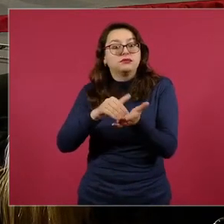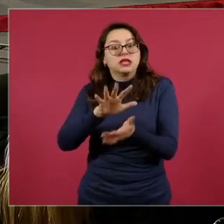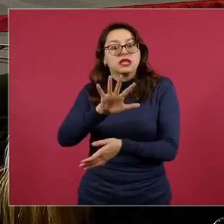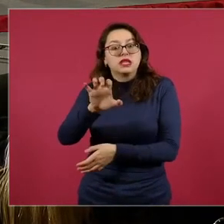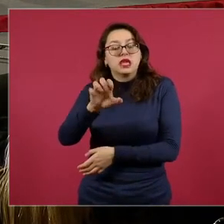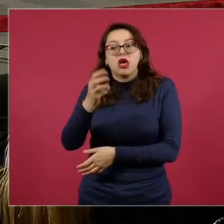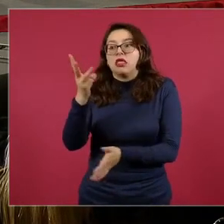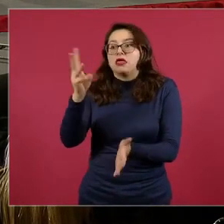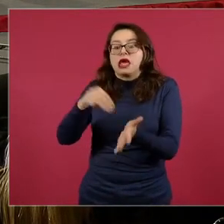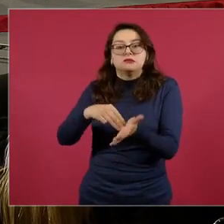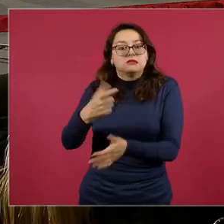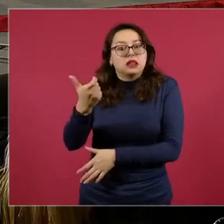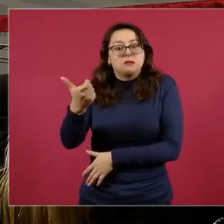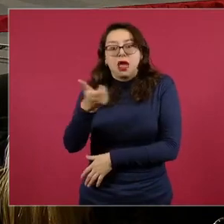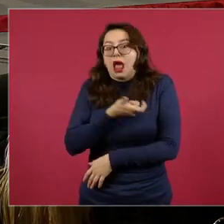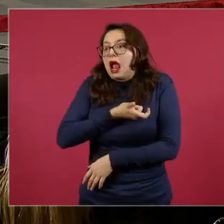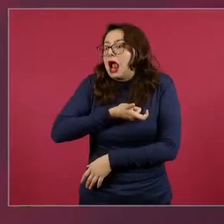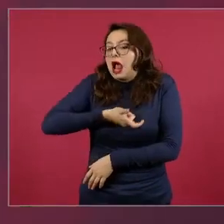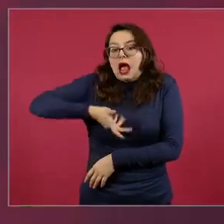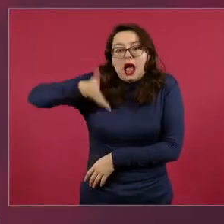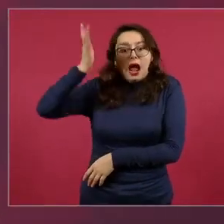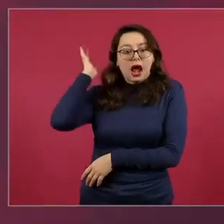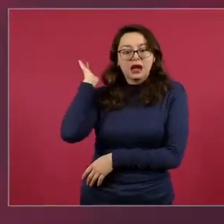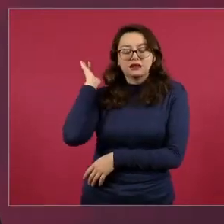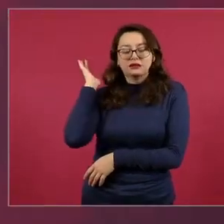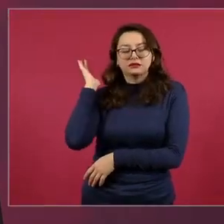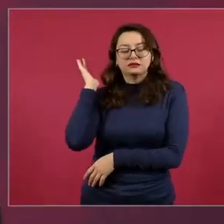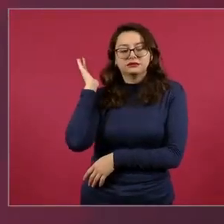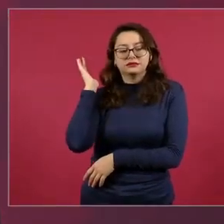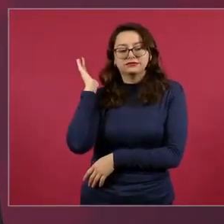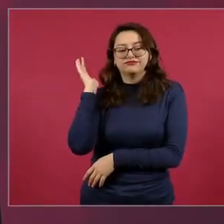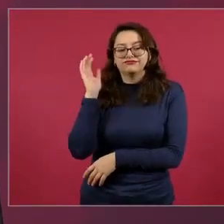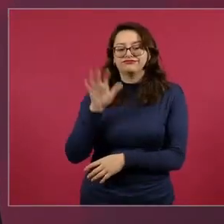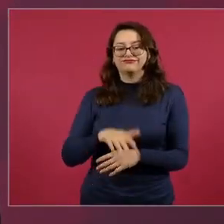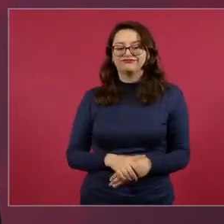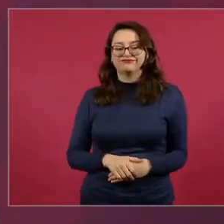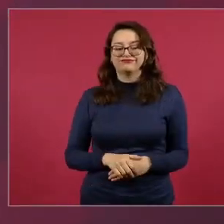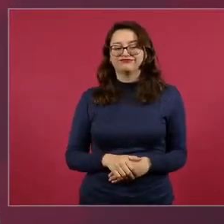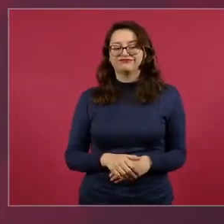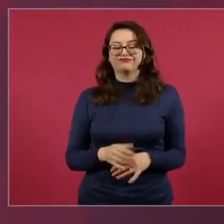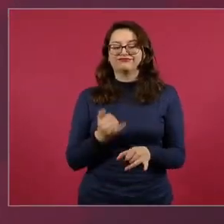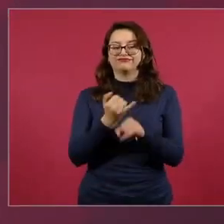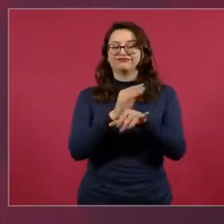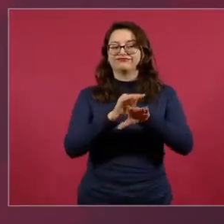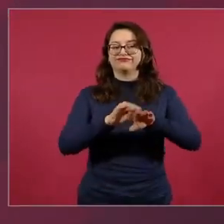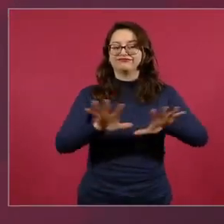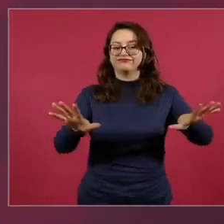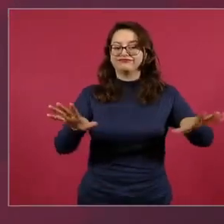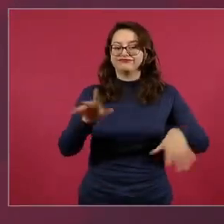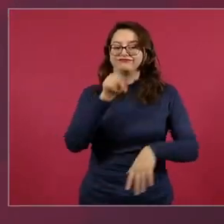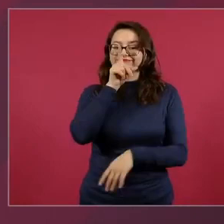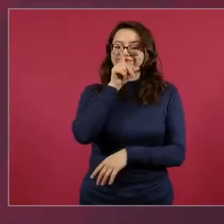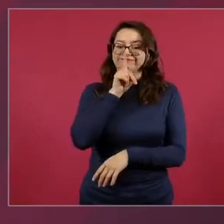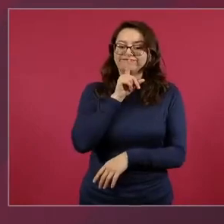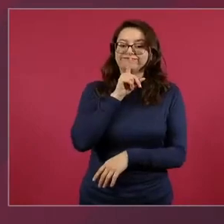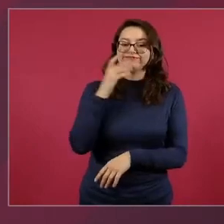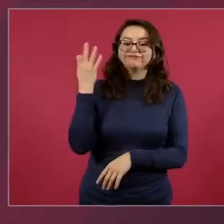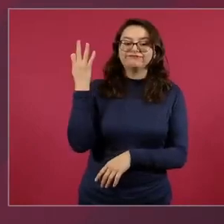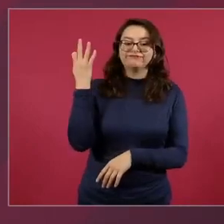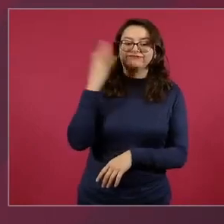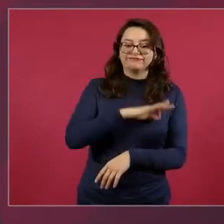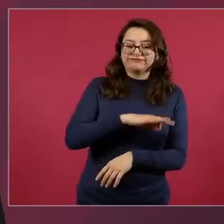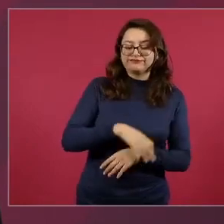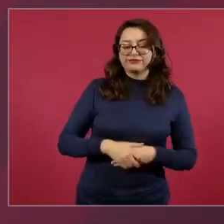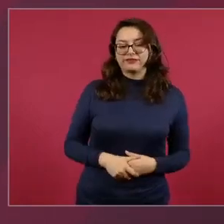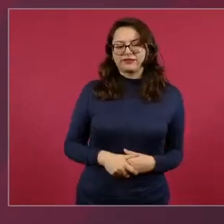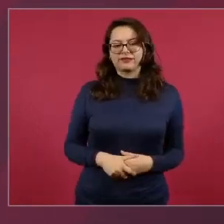redes sociales circularon estos supuestos precios de los viajes, pero por supuesto es falso. Vamos a informarle al pueblo